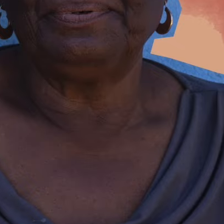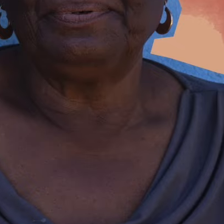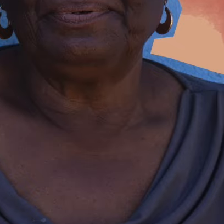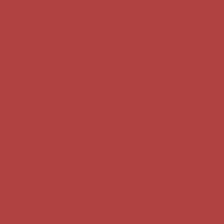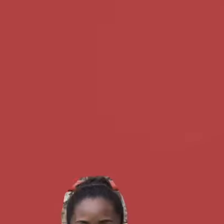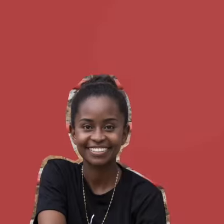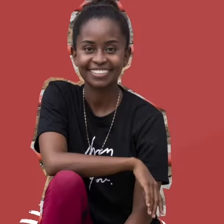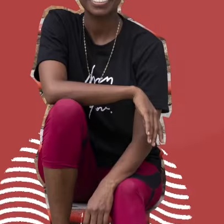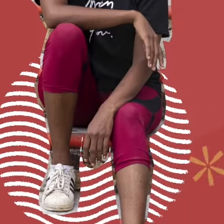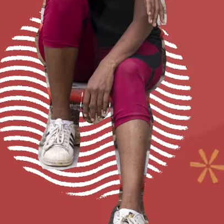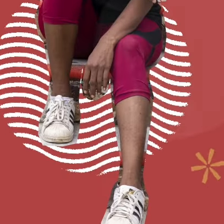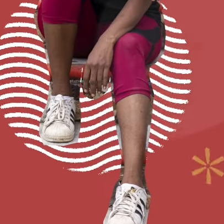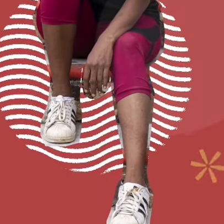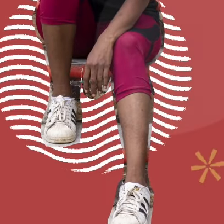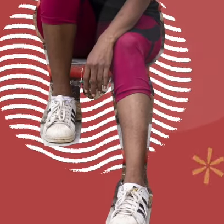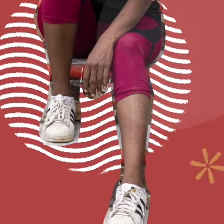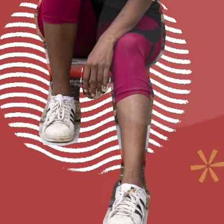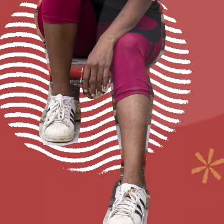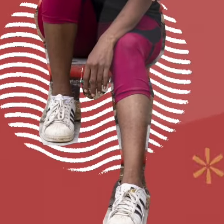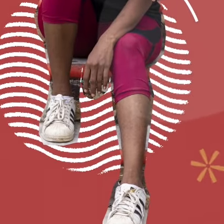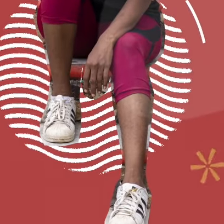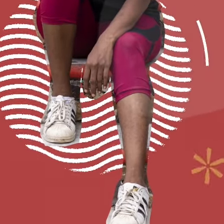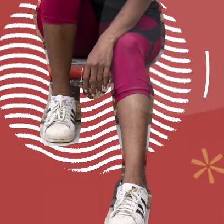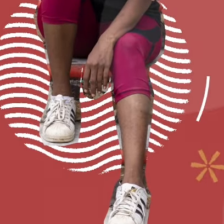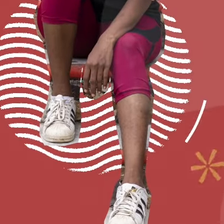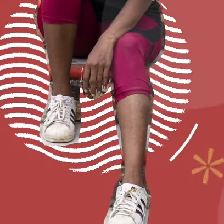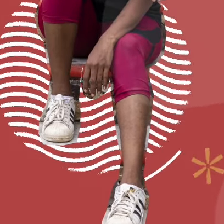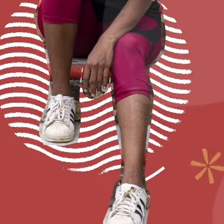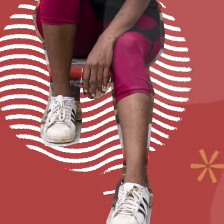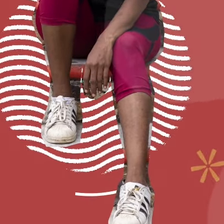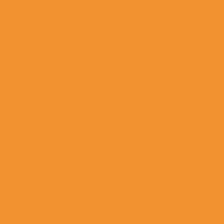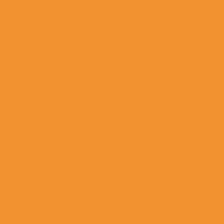canción persona ao